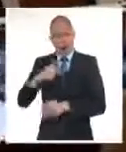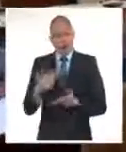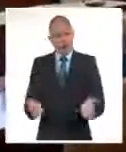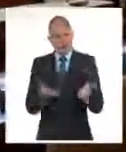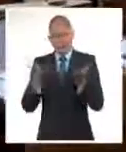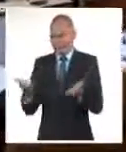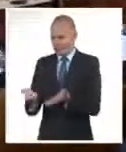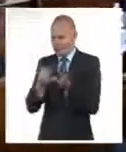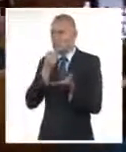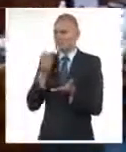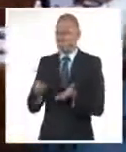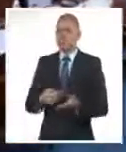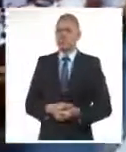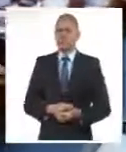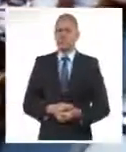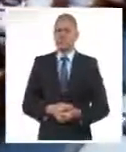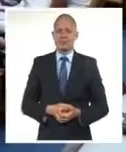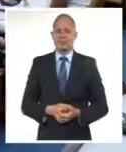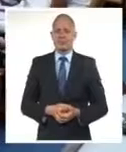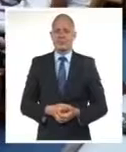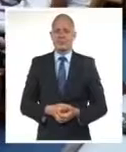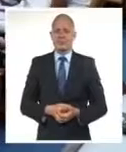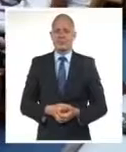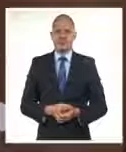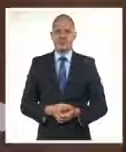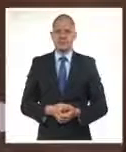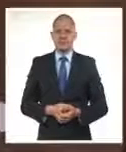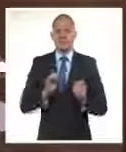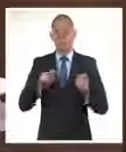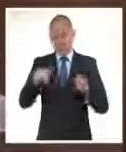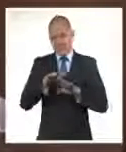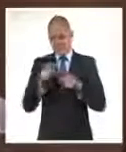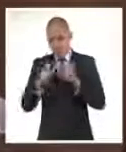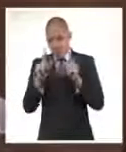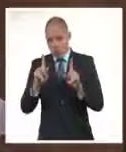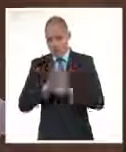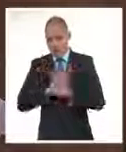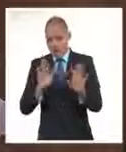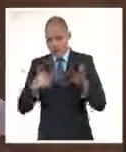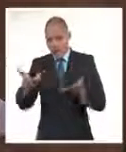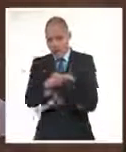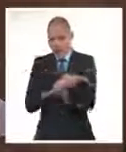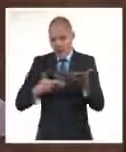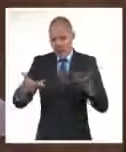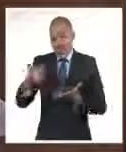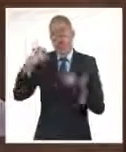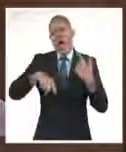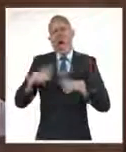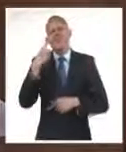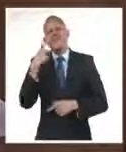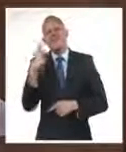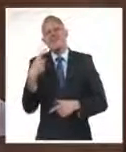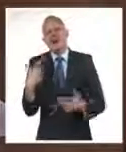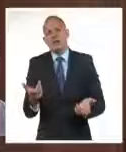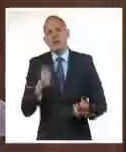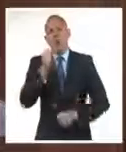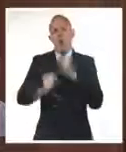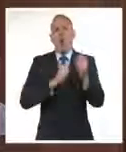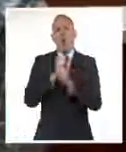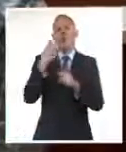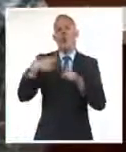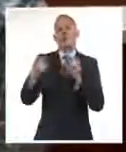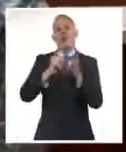de la promoción de ese pensamiento científico e innovador, en este intercambio también se habló de la necesidad de incrementar el uso de las fuentes